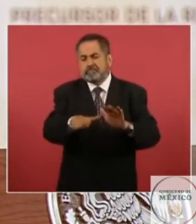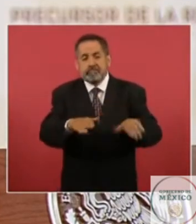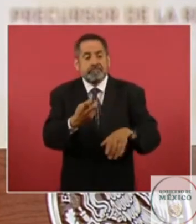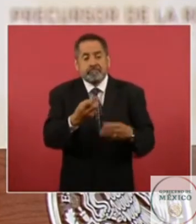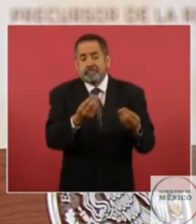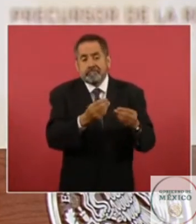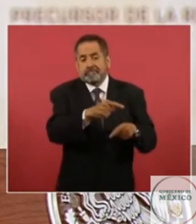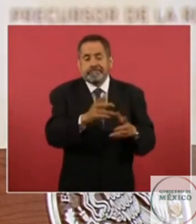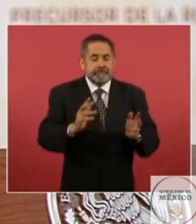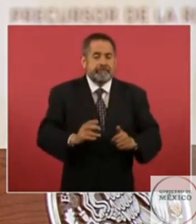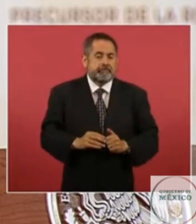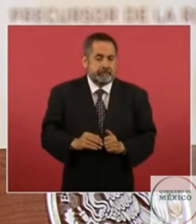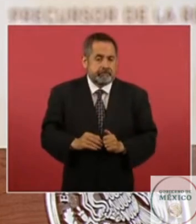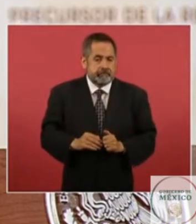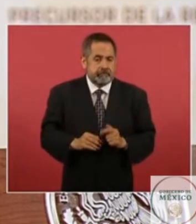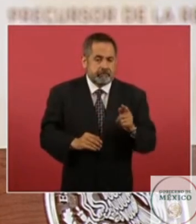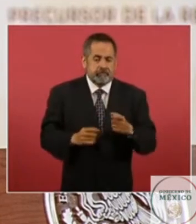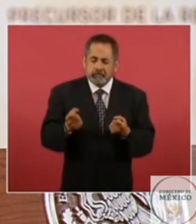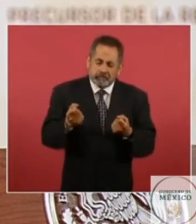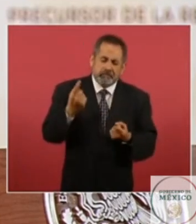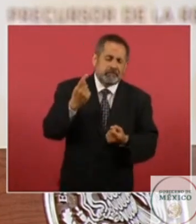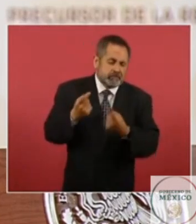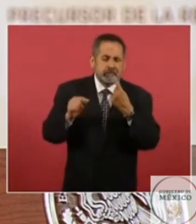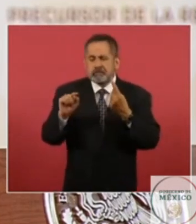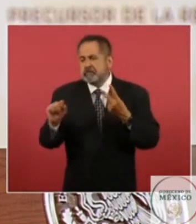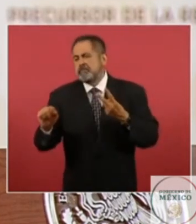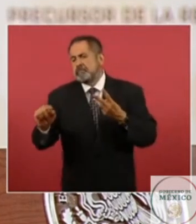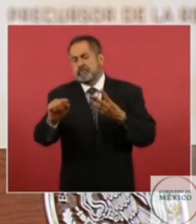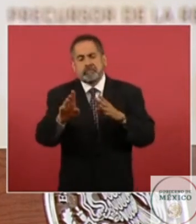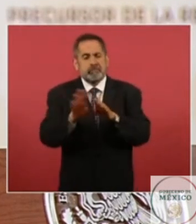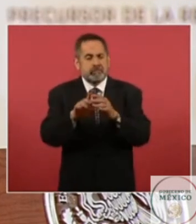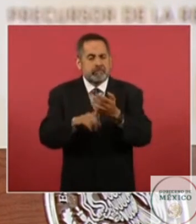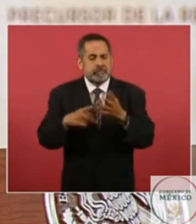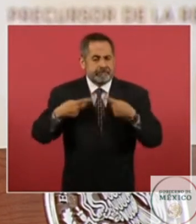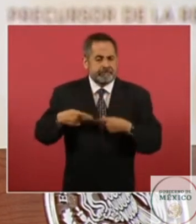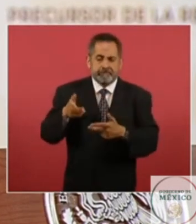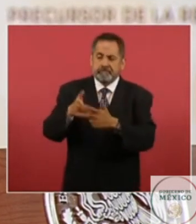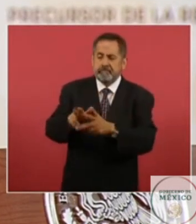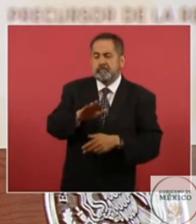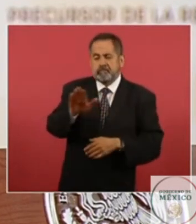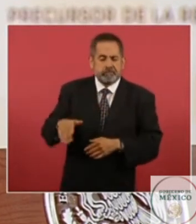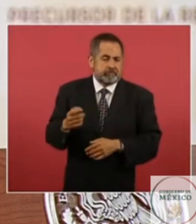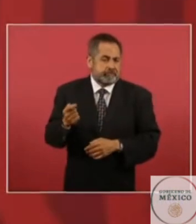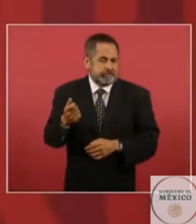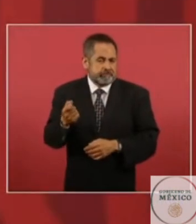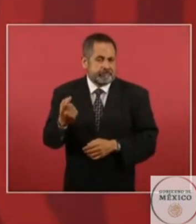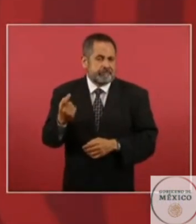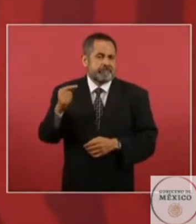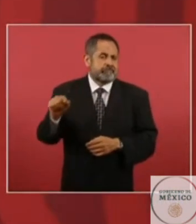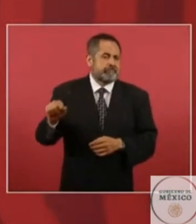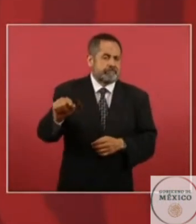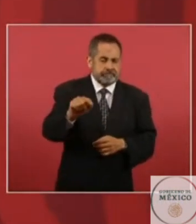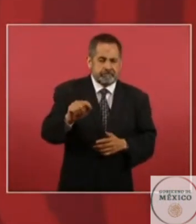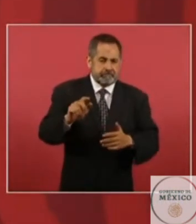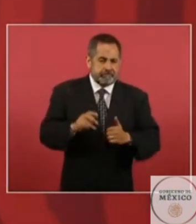hoy el neoliberalismo, el conservadurismo a nivel internacional está preocupado porque